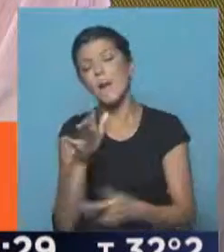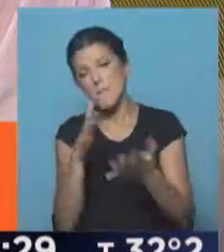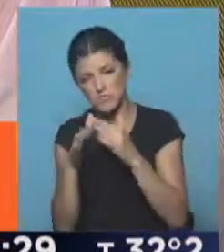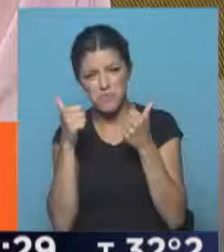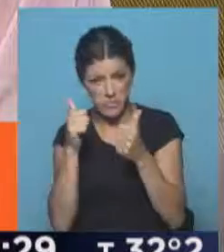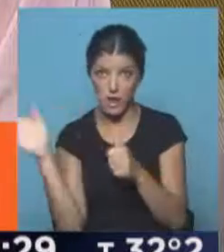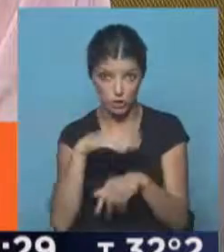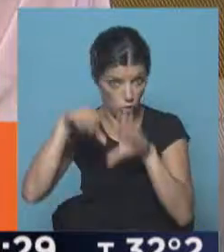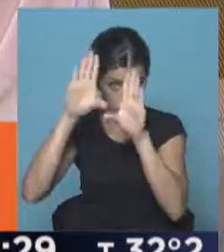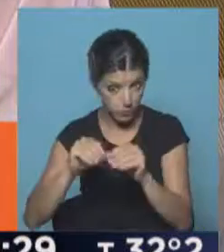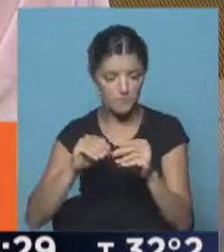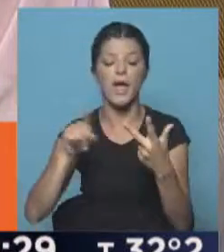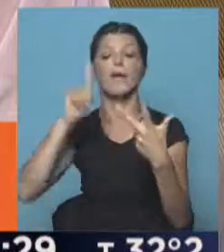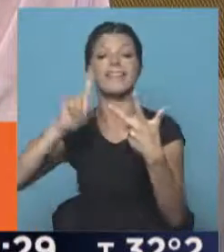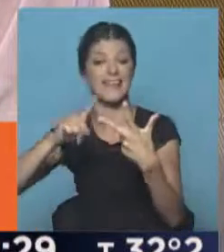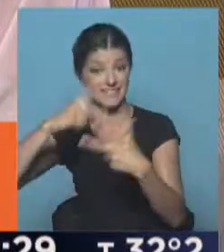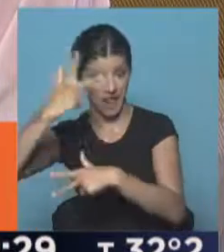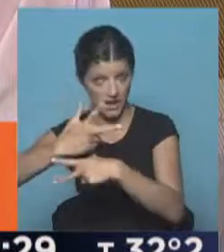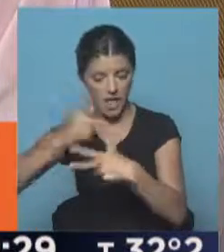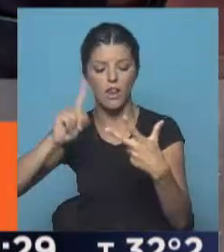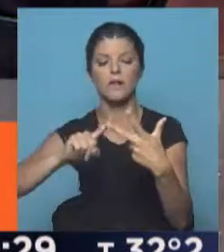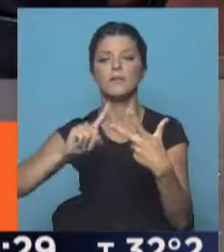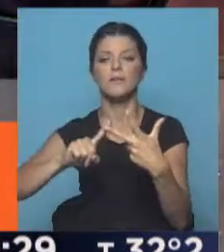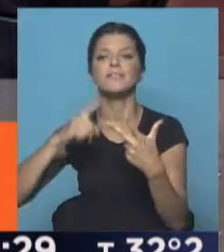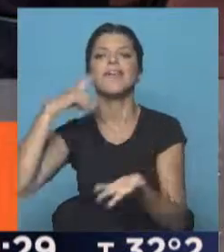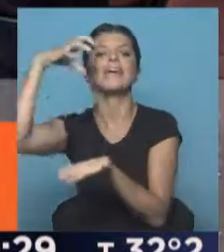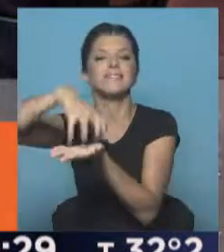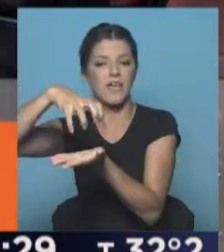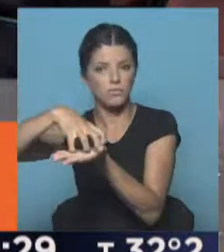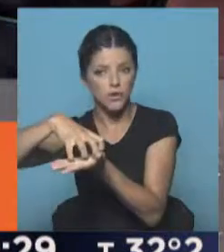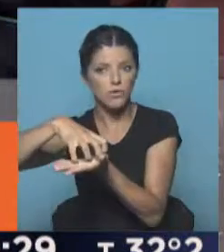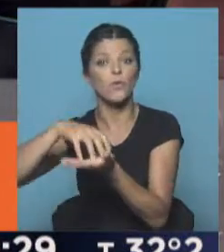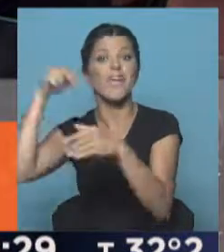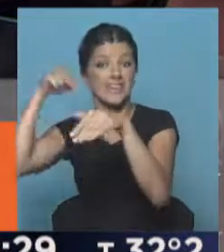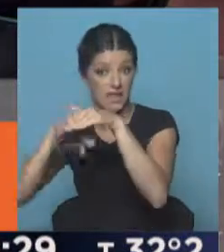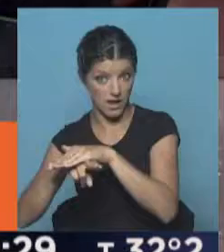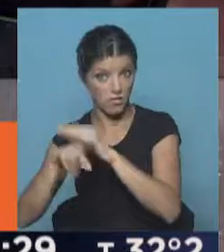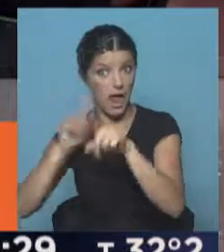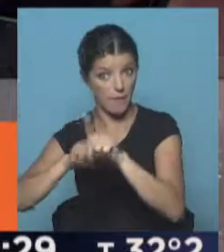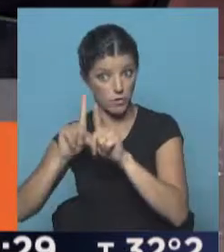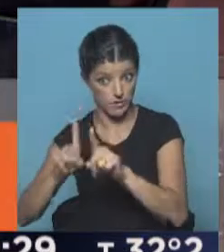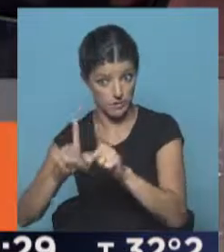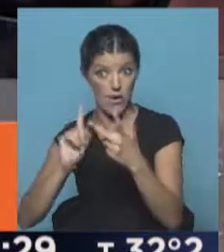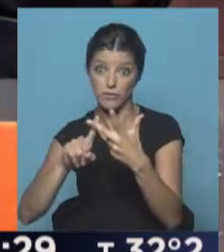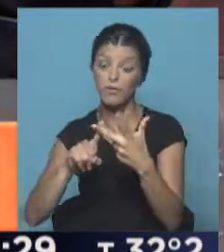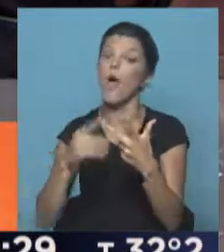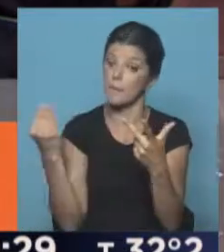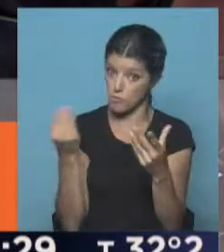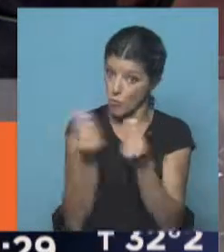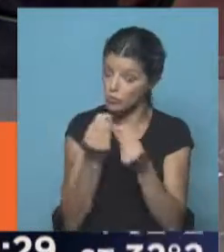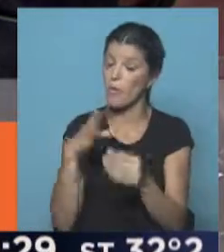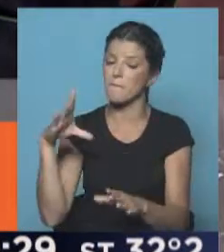la atención terciaria sería los centros de tratamiento donde hay internaciones y hay bastante faltan pero hay